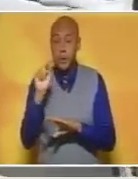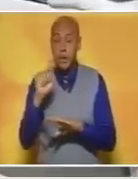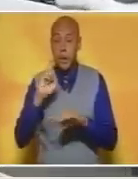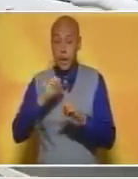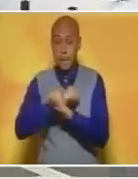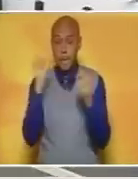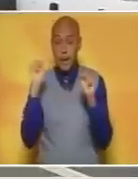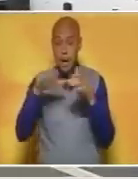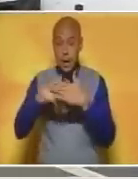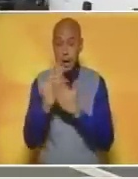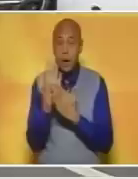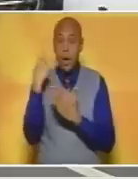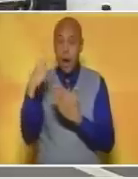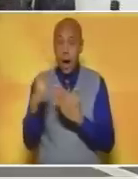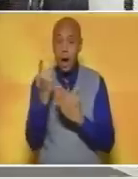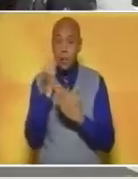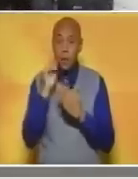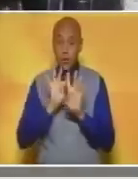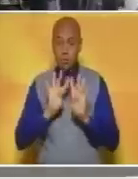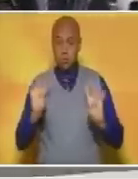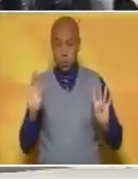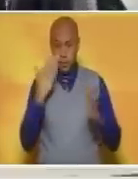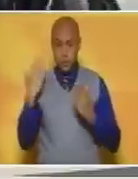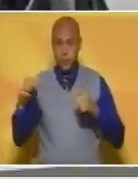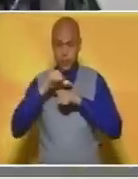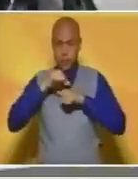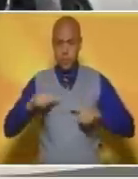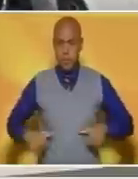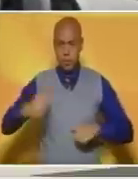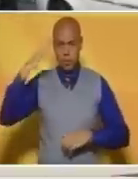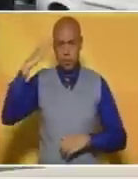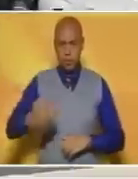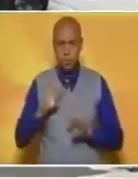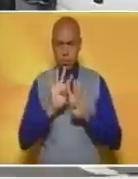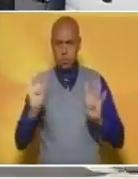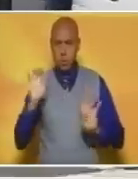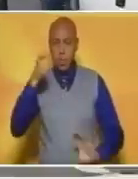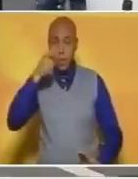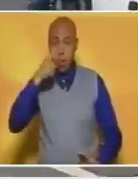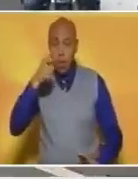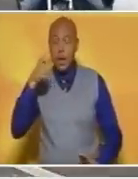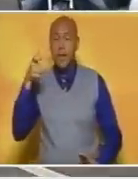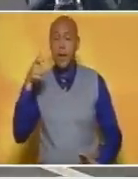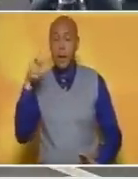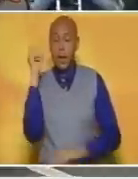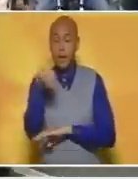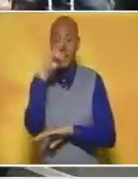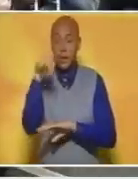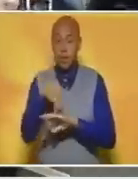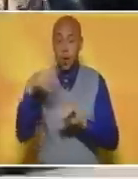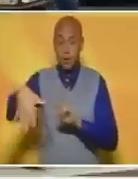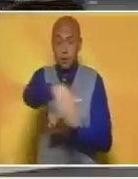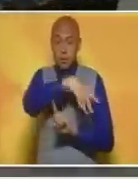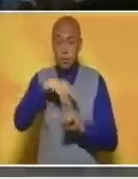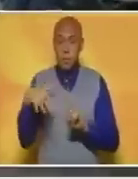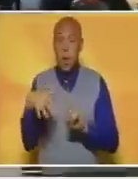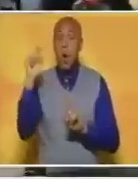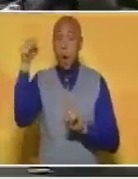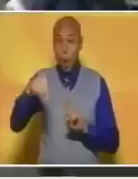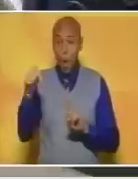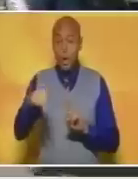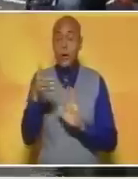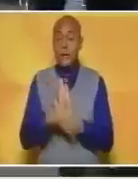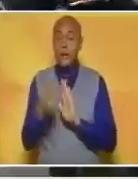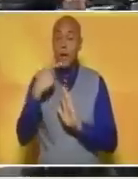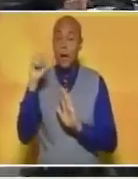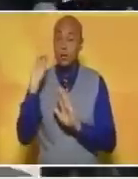hay un despliegue de seguridad alrededor de la sede de la Asamblea Nacional. Precisamente para hoy estaba convocada